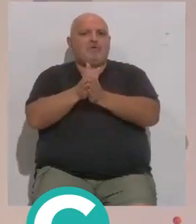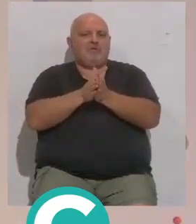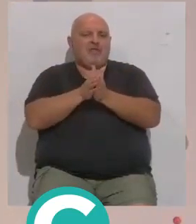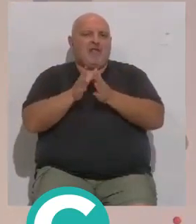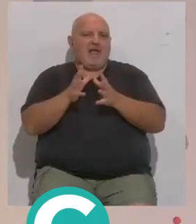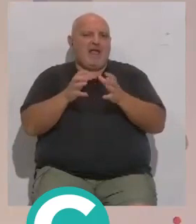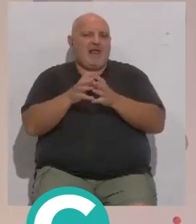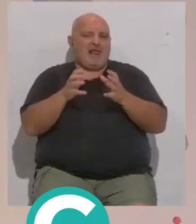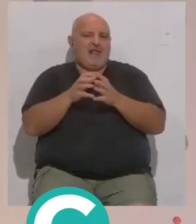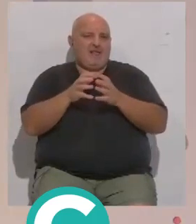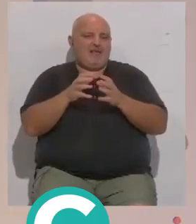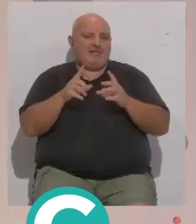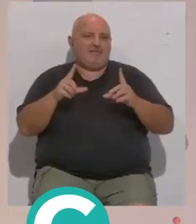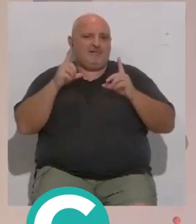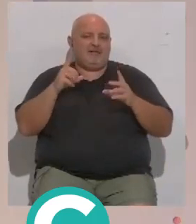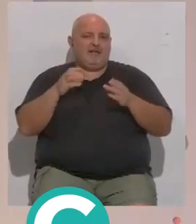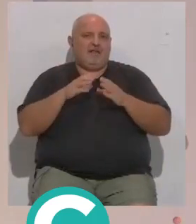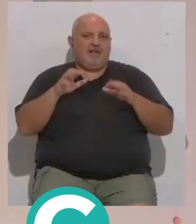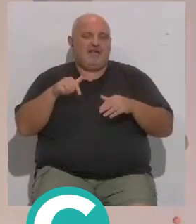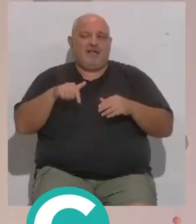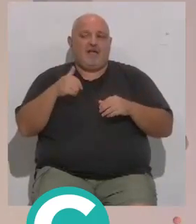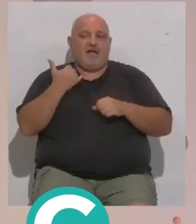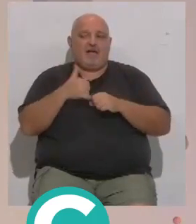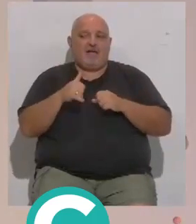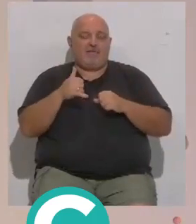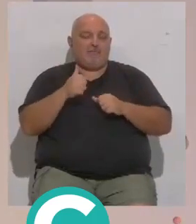debutar aquí en el fútbol español con el Cádiz, y lo que